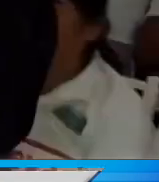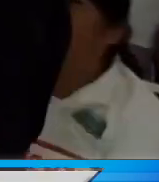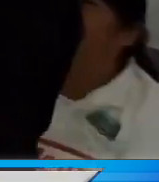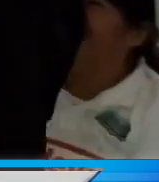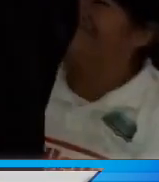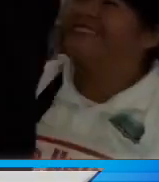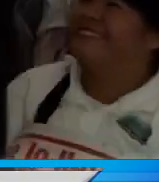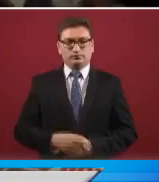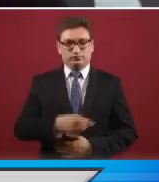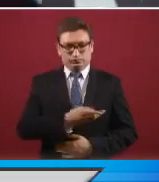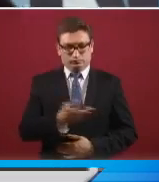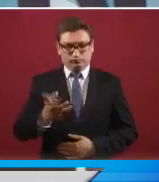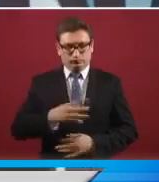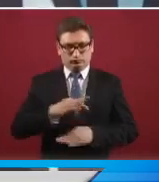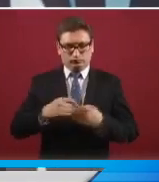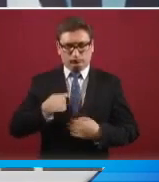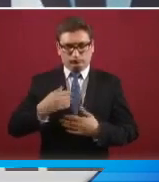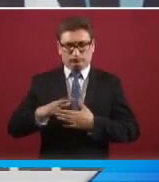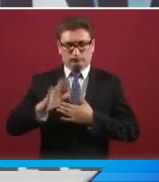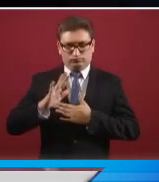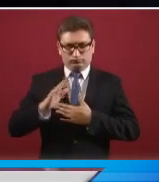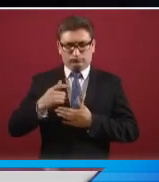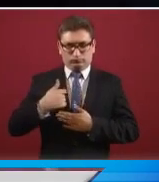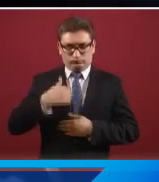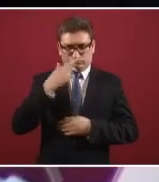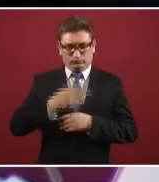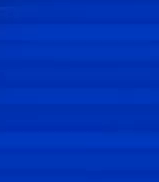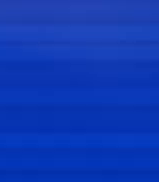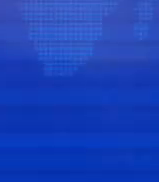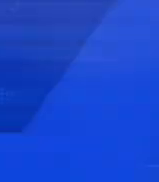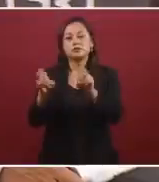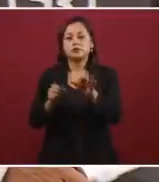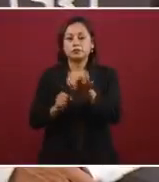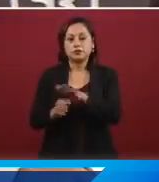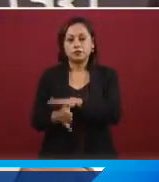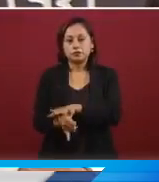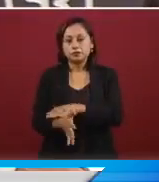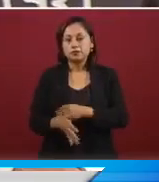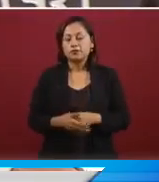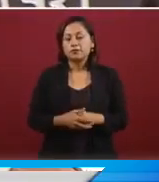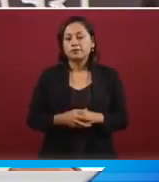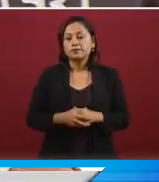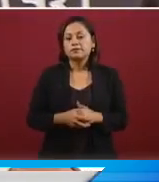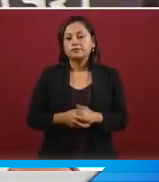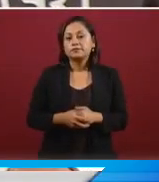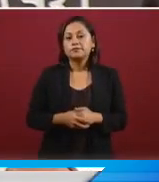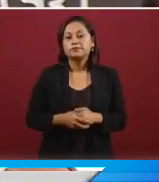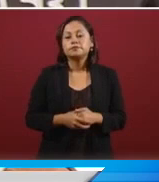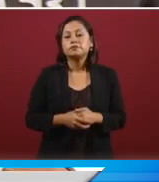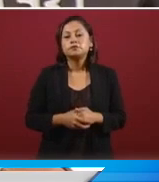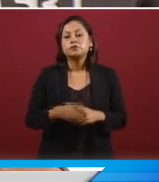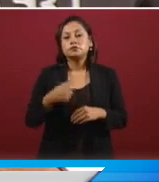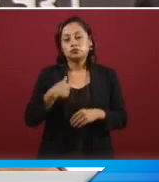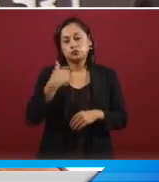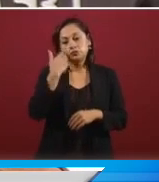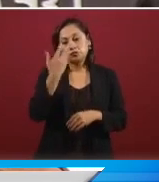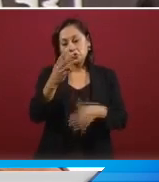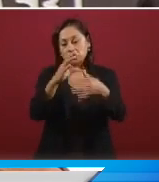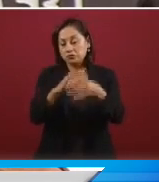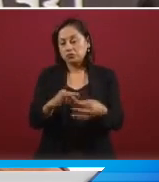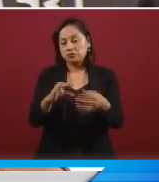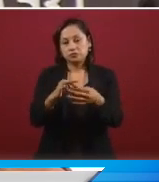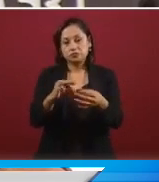los principales perpetradores en la desaparición de los estudiantes. Llamado a exfuncionarios. El fiscal del